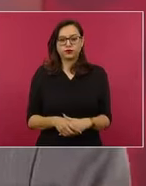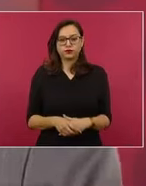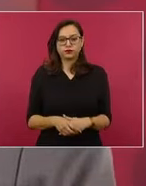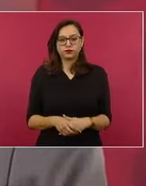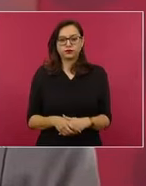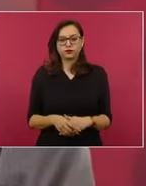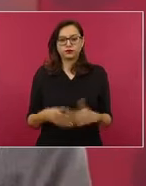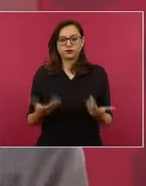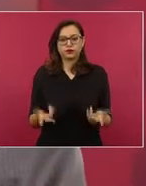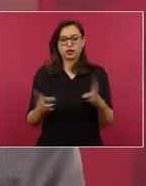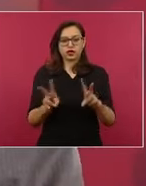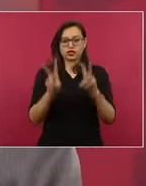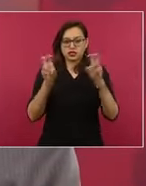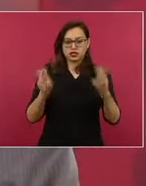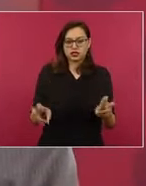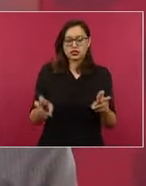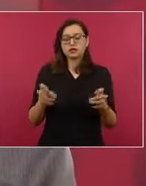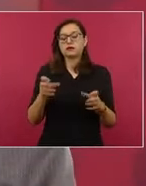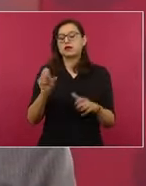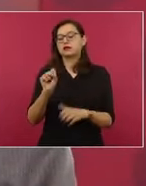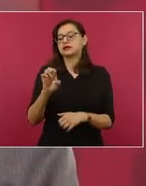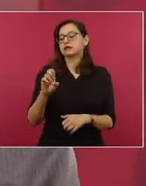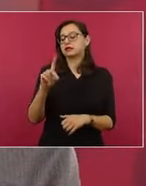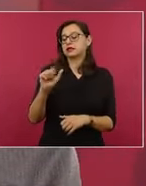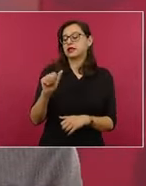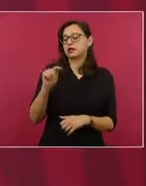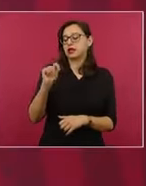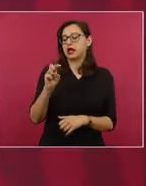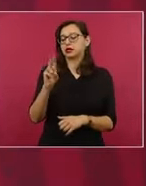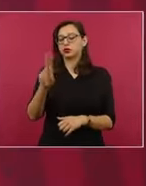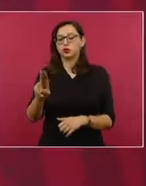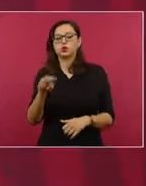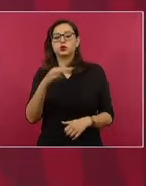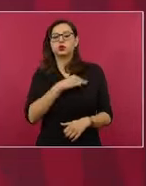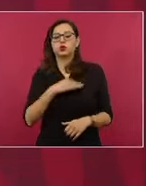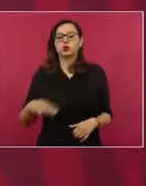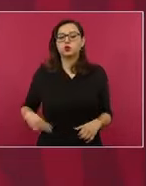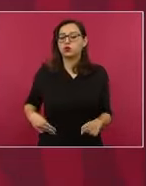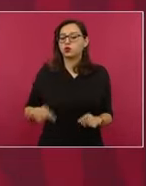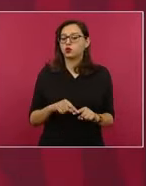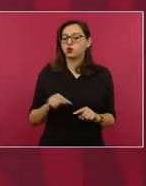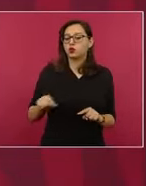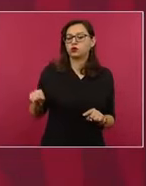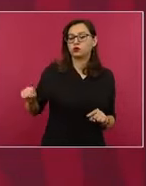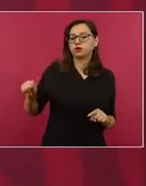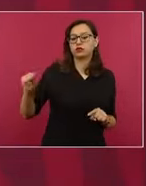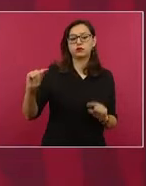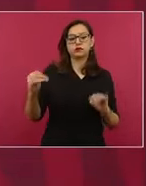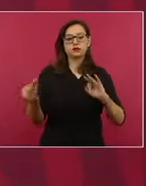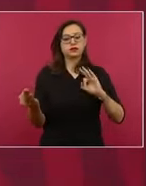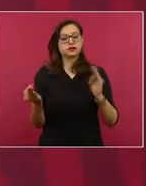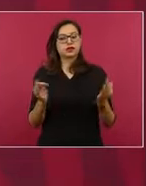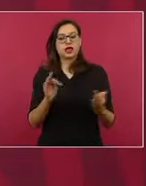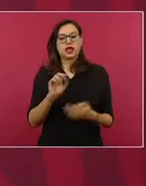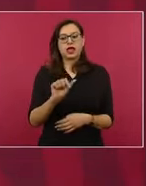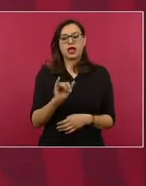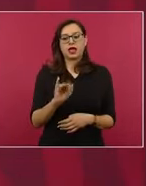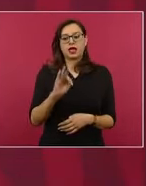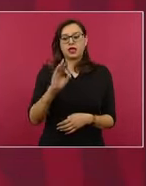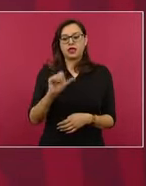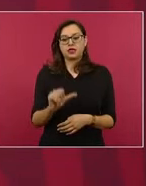de desarrollo urbano, las intervenciones que están haciendo en los municipios cercanos al aeropuerto, va a